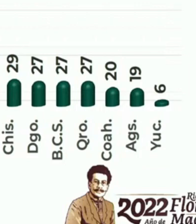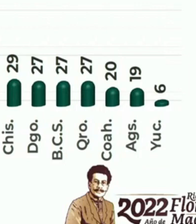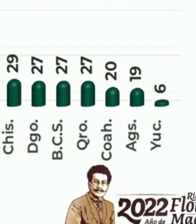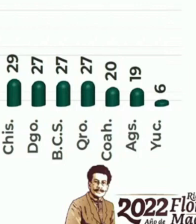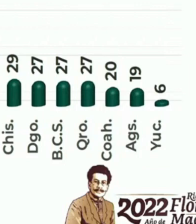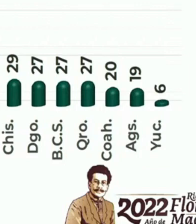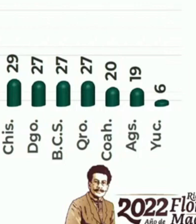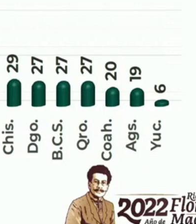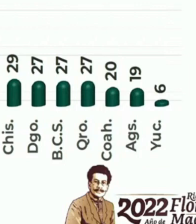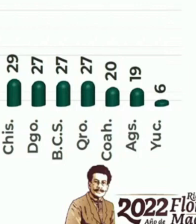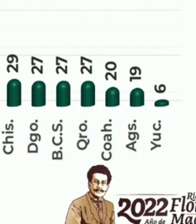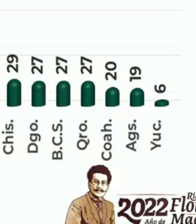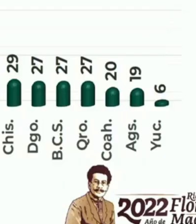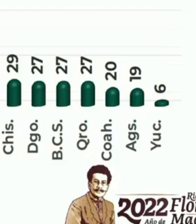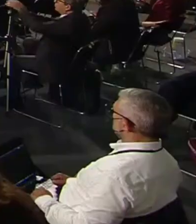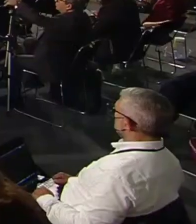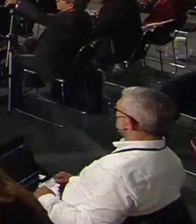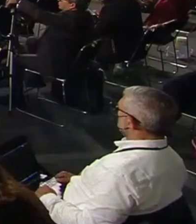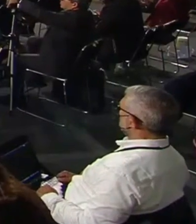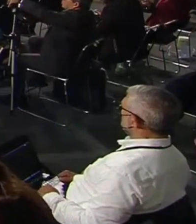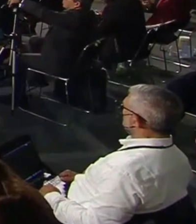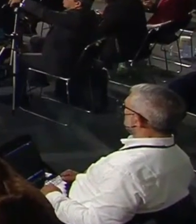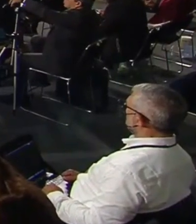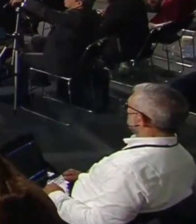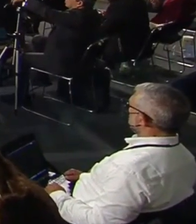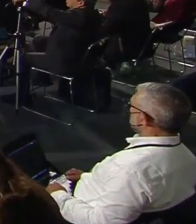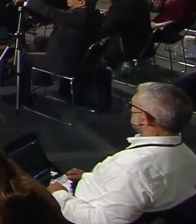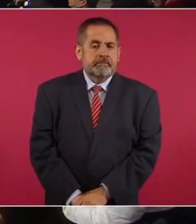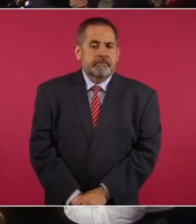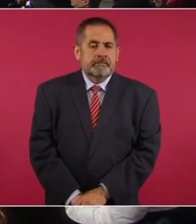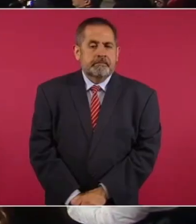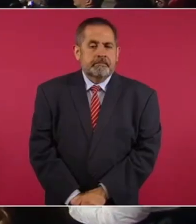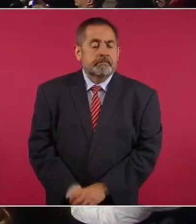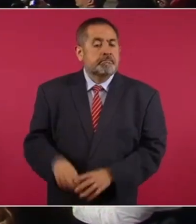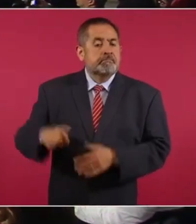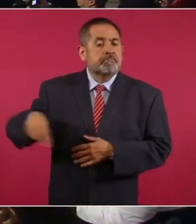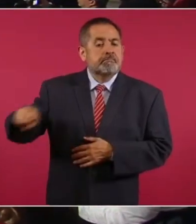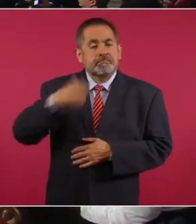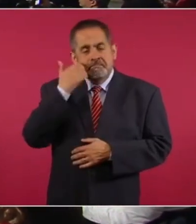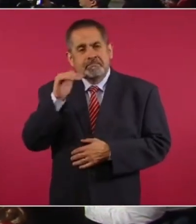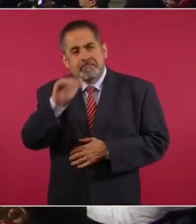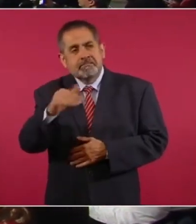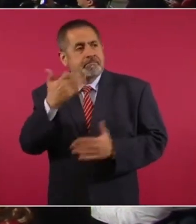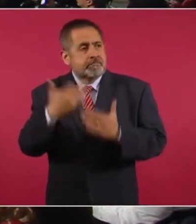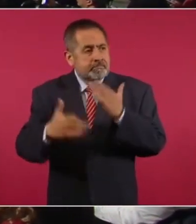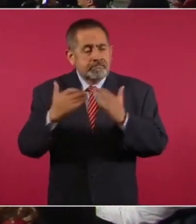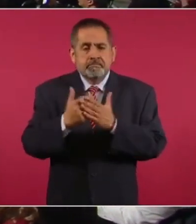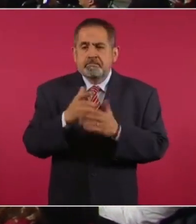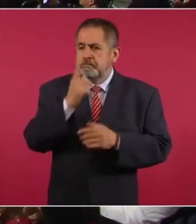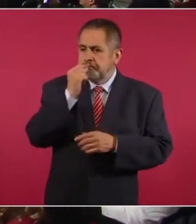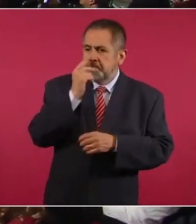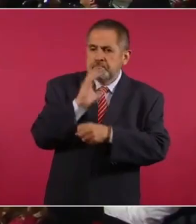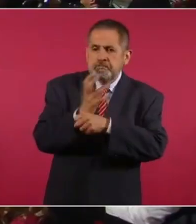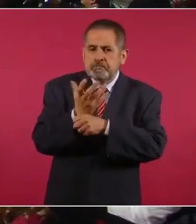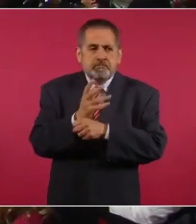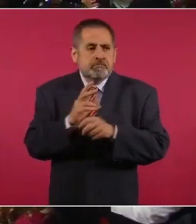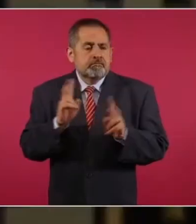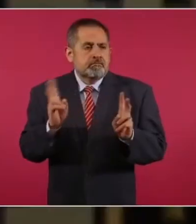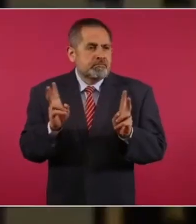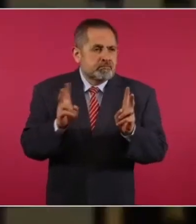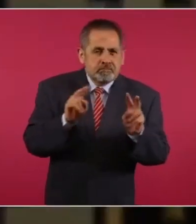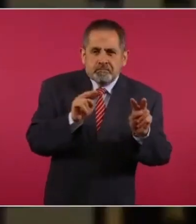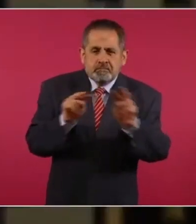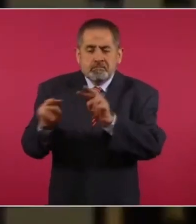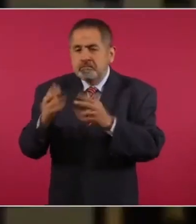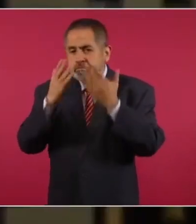carencias, donde los ciudadanos demandan y exigen día a día la falta de patrullaje, la presencia de